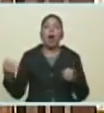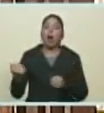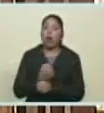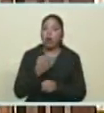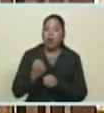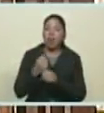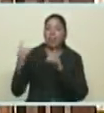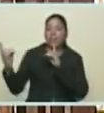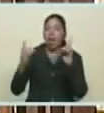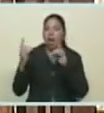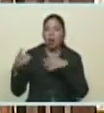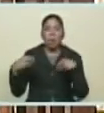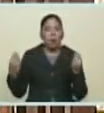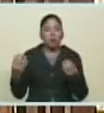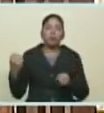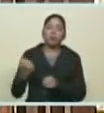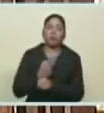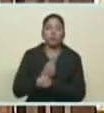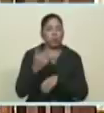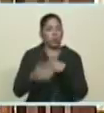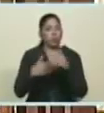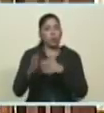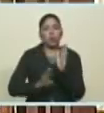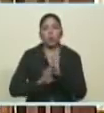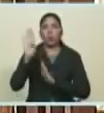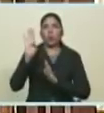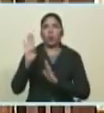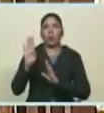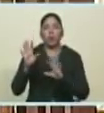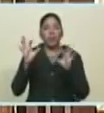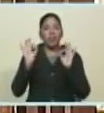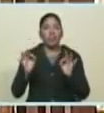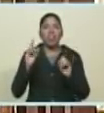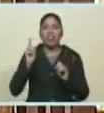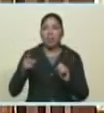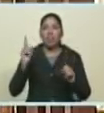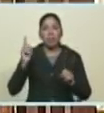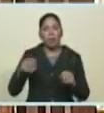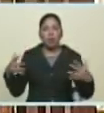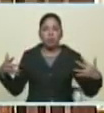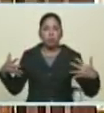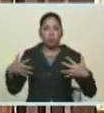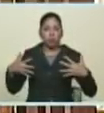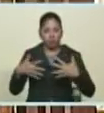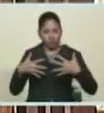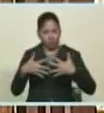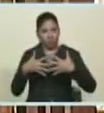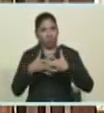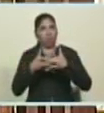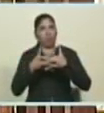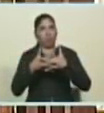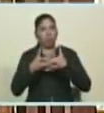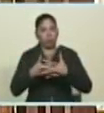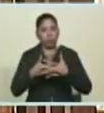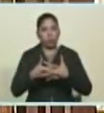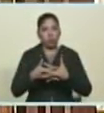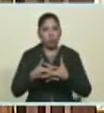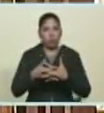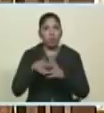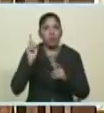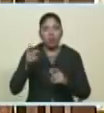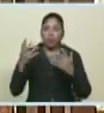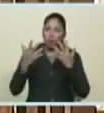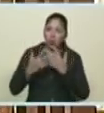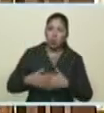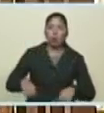Diálogo para la acción. Tiene una instancia de coordinación nacional. Esa instancia tiene que dinamizarse